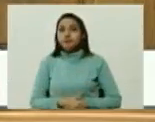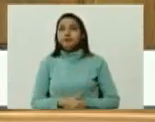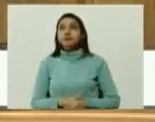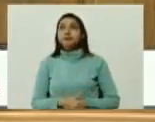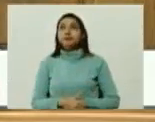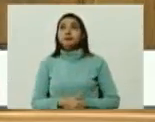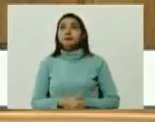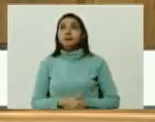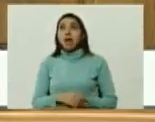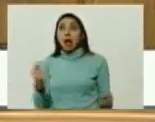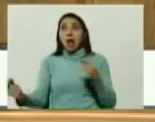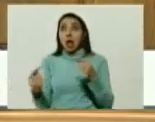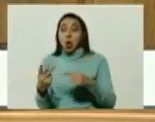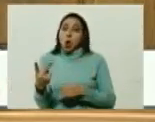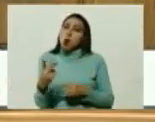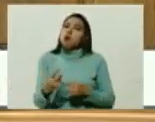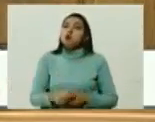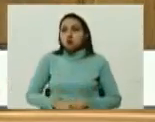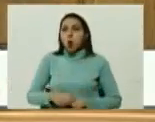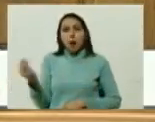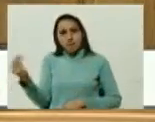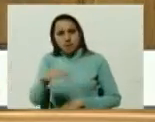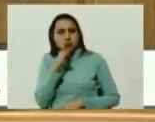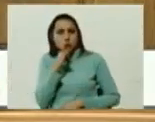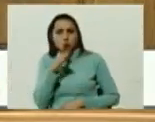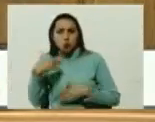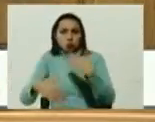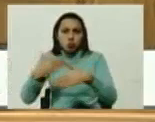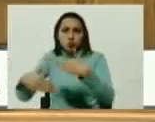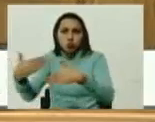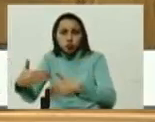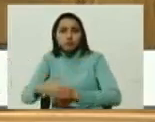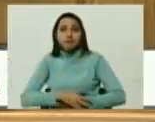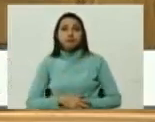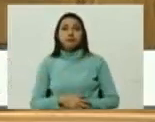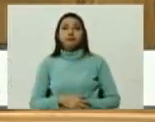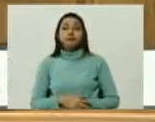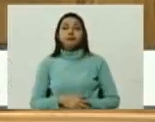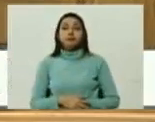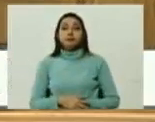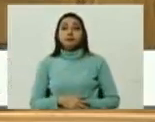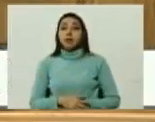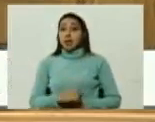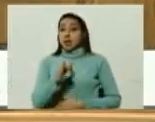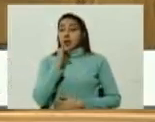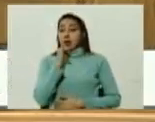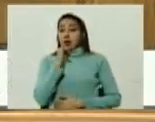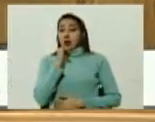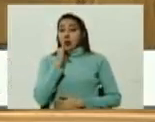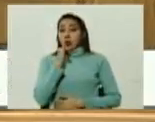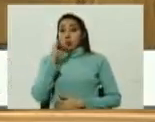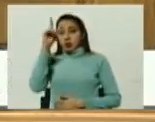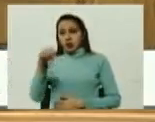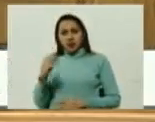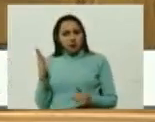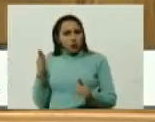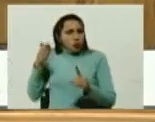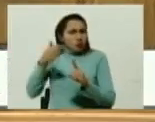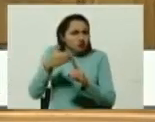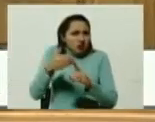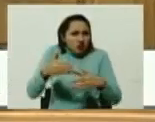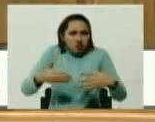la segunda discusión pudiera esto incrementarse y es un clave mencionar que el objeto sería